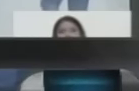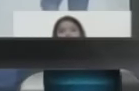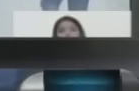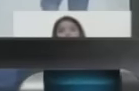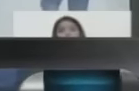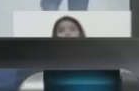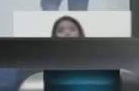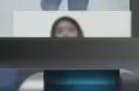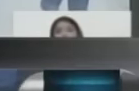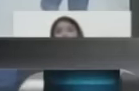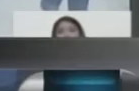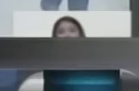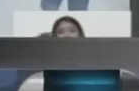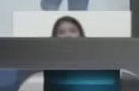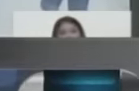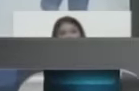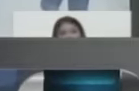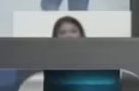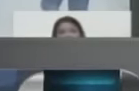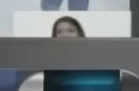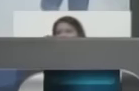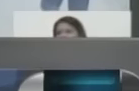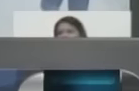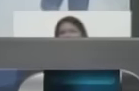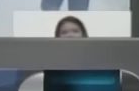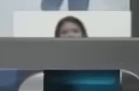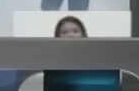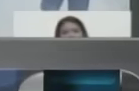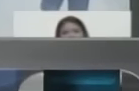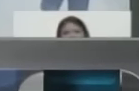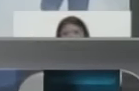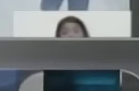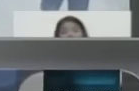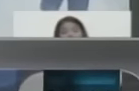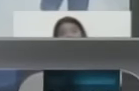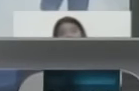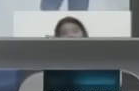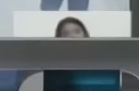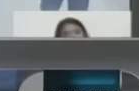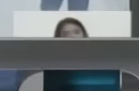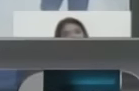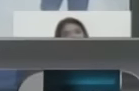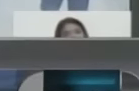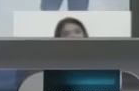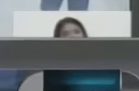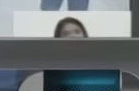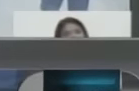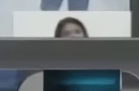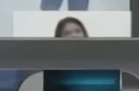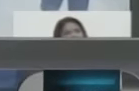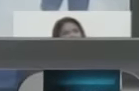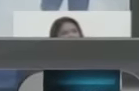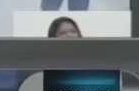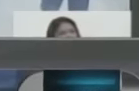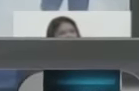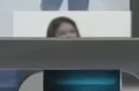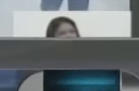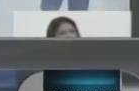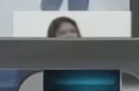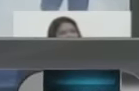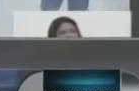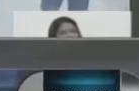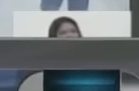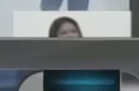49 personas detenidas en diferentes procedimientos, quienes se encuentran en proceso de investigación por estar presuntamente incursos